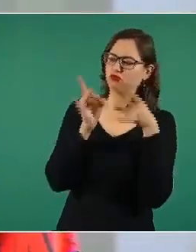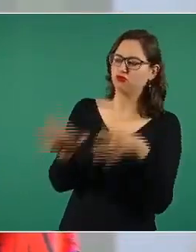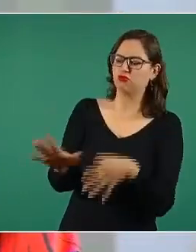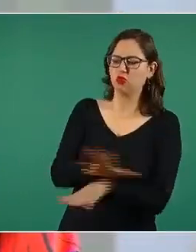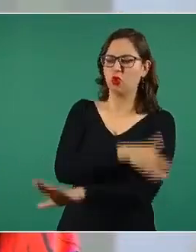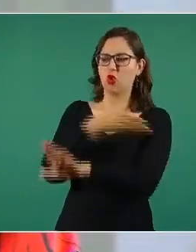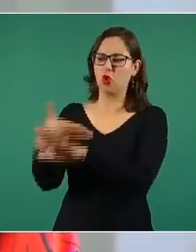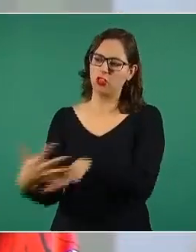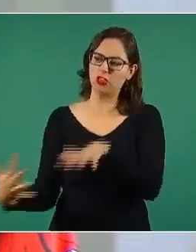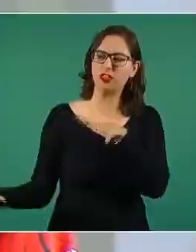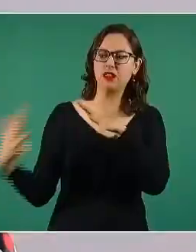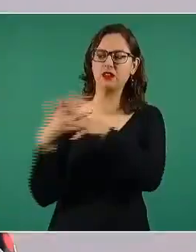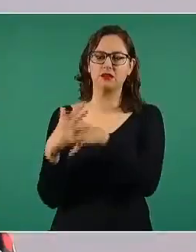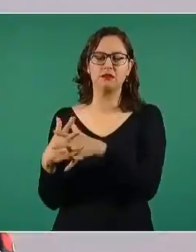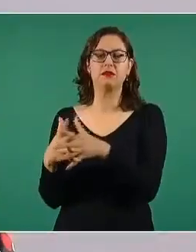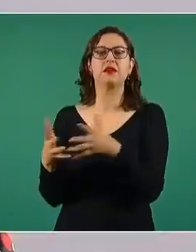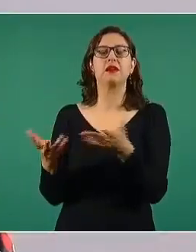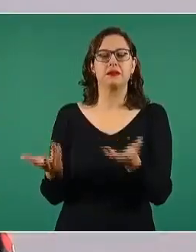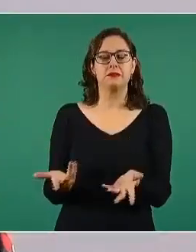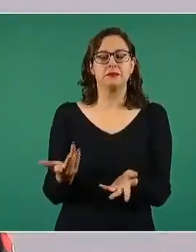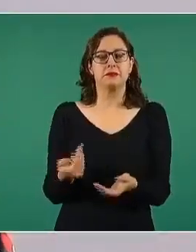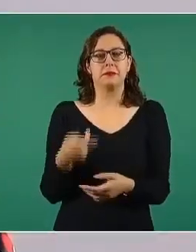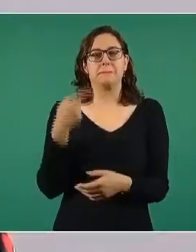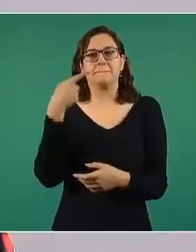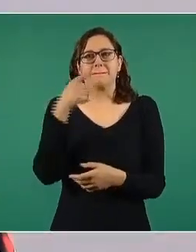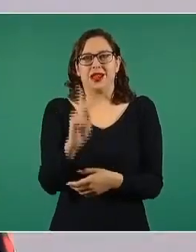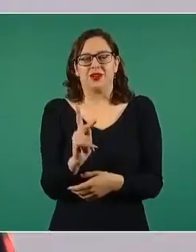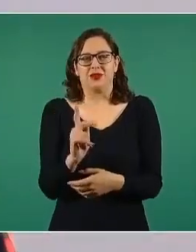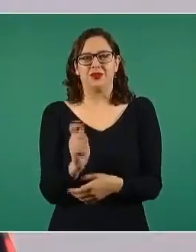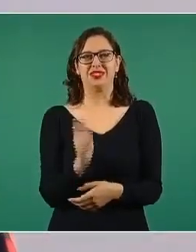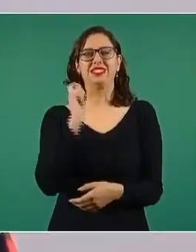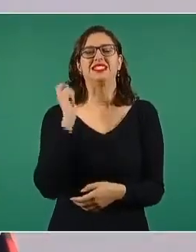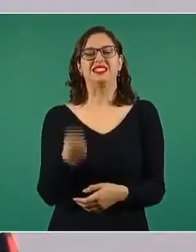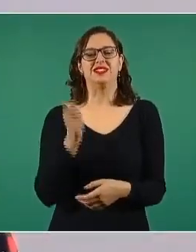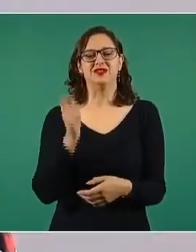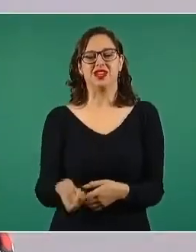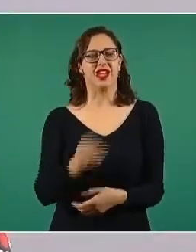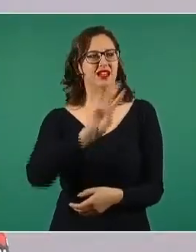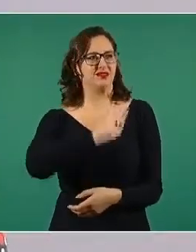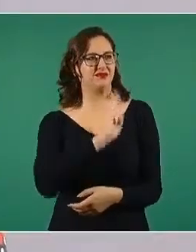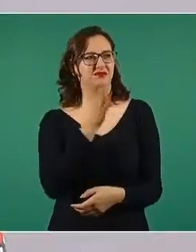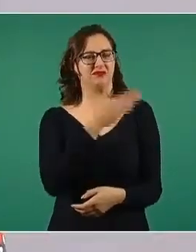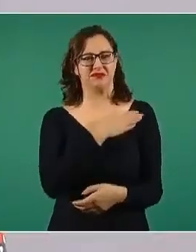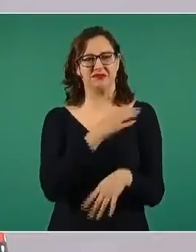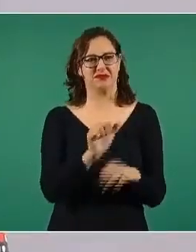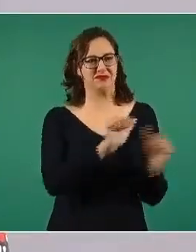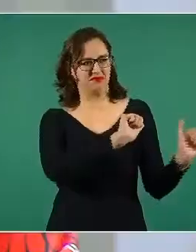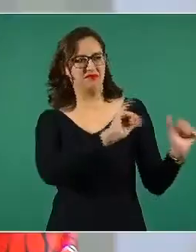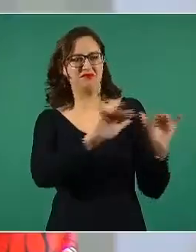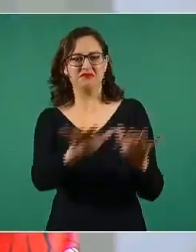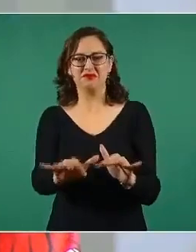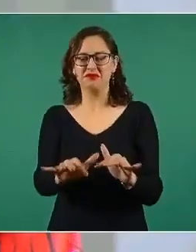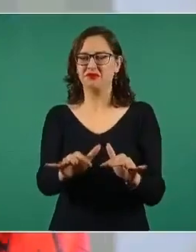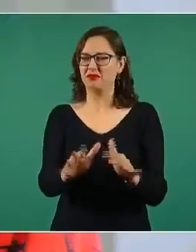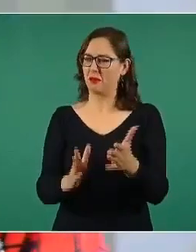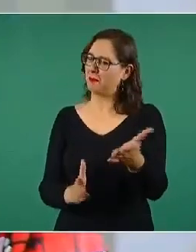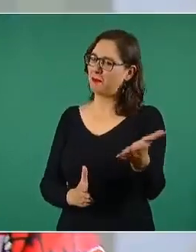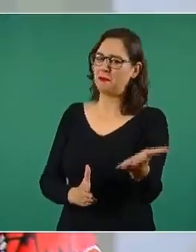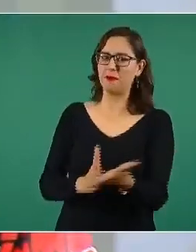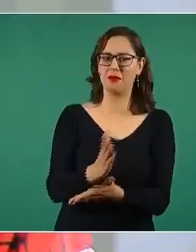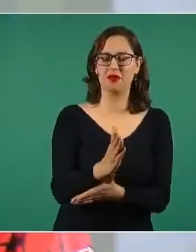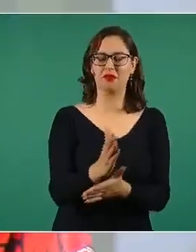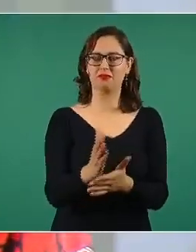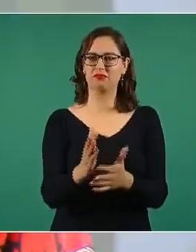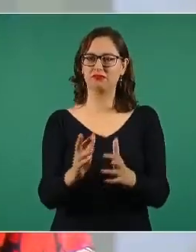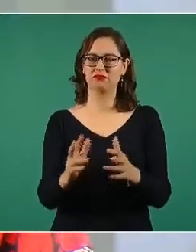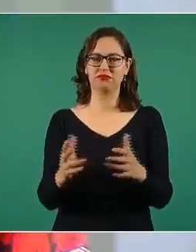de poner en el centro lo que significó la invasión española, lo que significó esa ruptura que impuso una